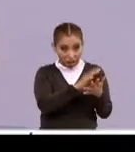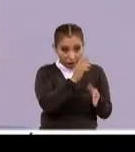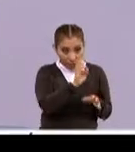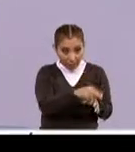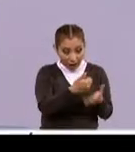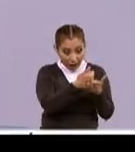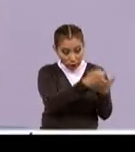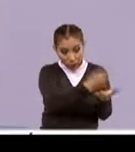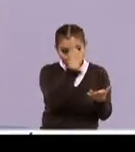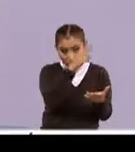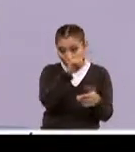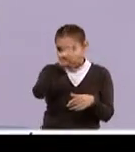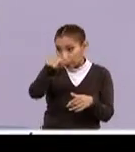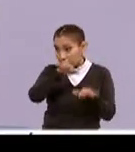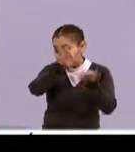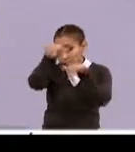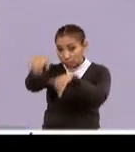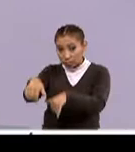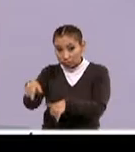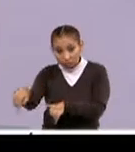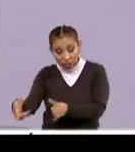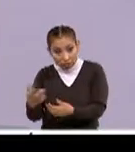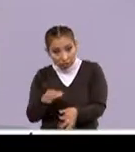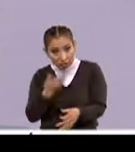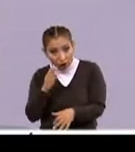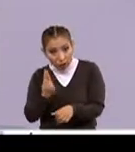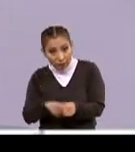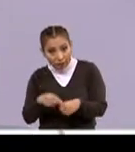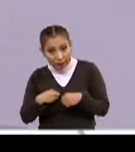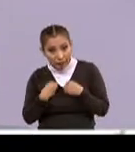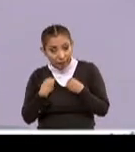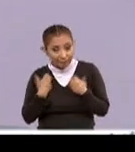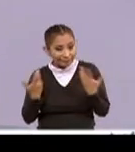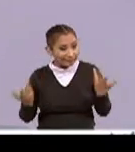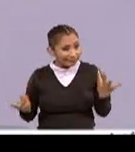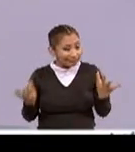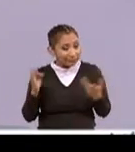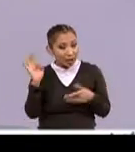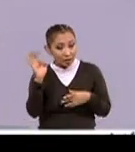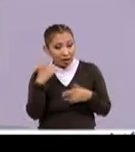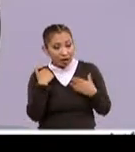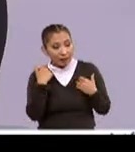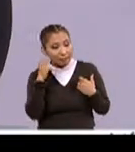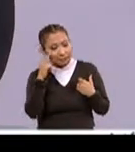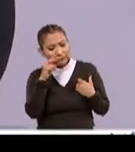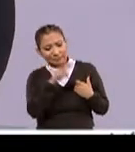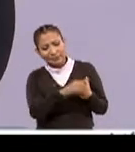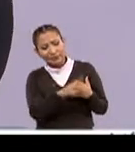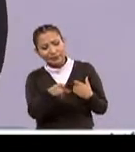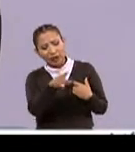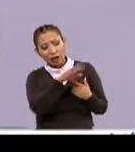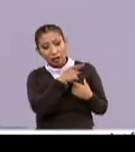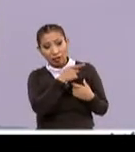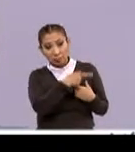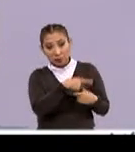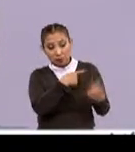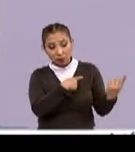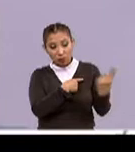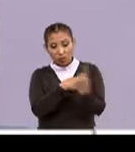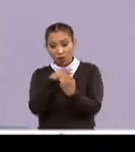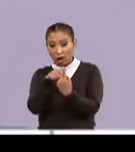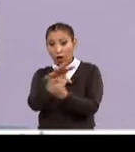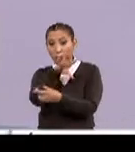y el sistema penitenciario mexicano y muestra que capaz que tenemos que entender la reinserción de una